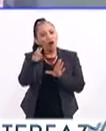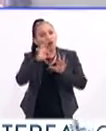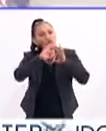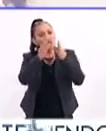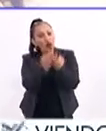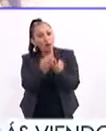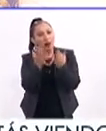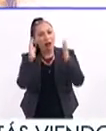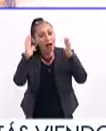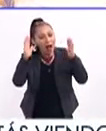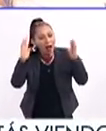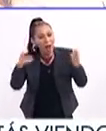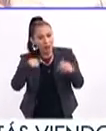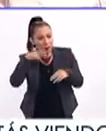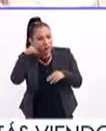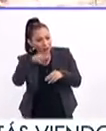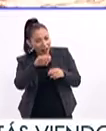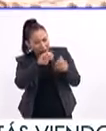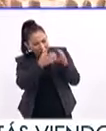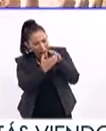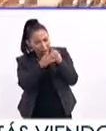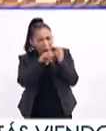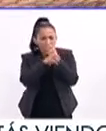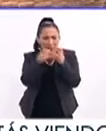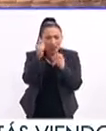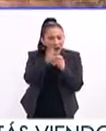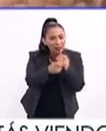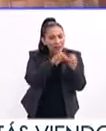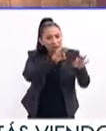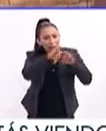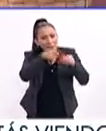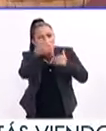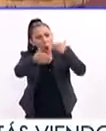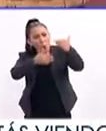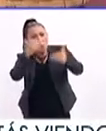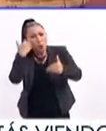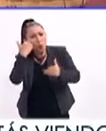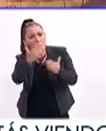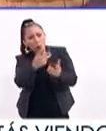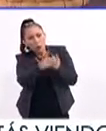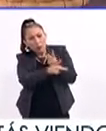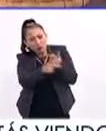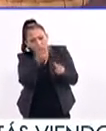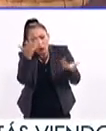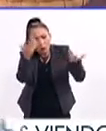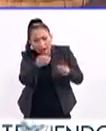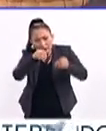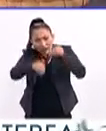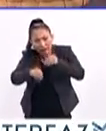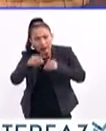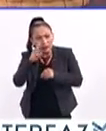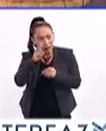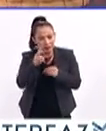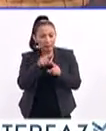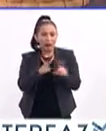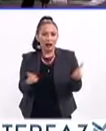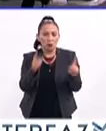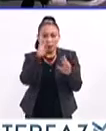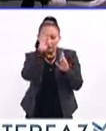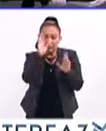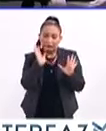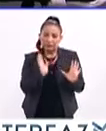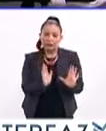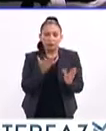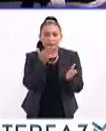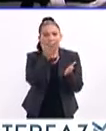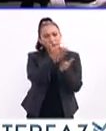forma de maravillarse cuando ven lo que hay detrás de un objeto, todo el trabajo que implica haberlo hecho y lo ves de otra manera. Entonces